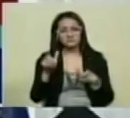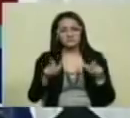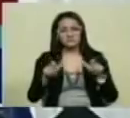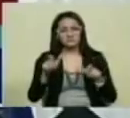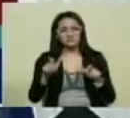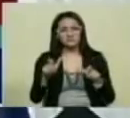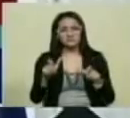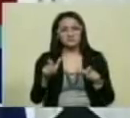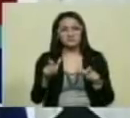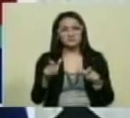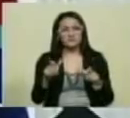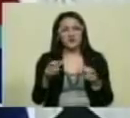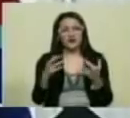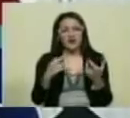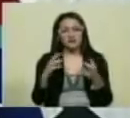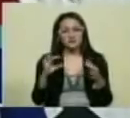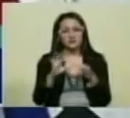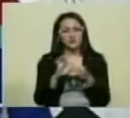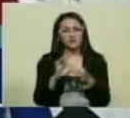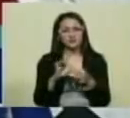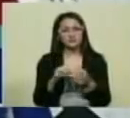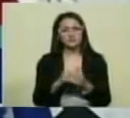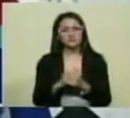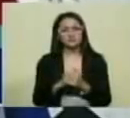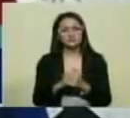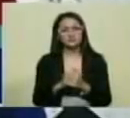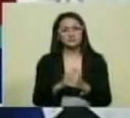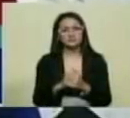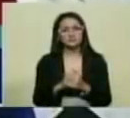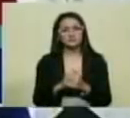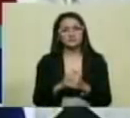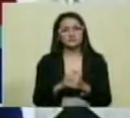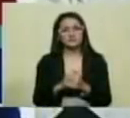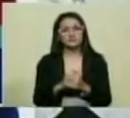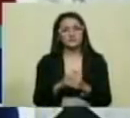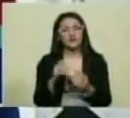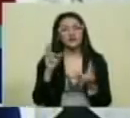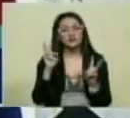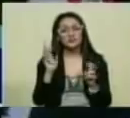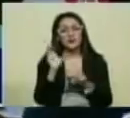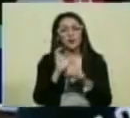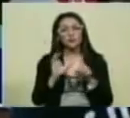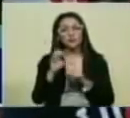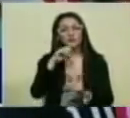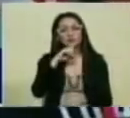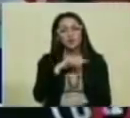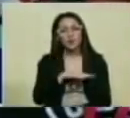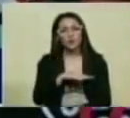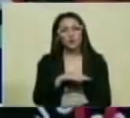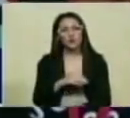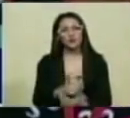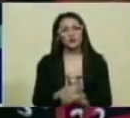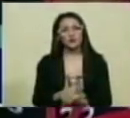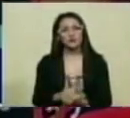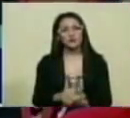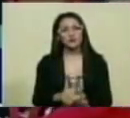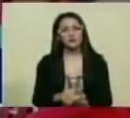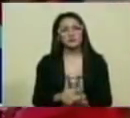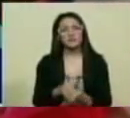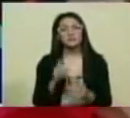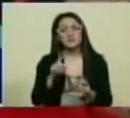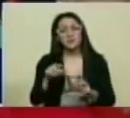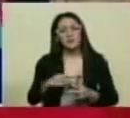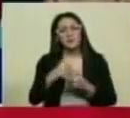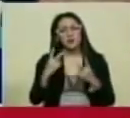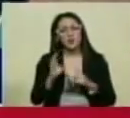criterios originados en la relación colonial, entre los que destaca el considerar la cultura e historia universal como sinónimo de los valores